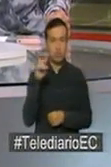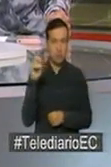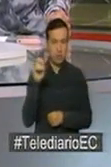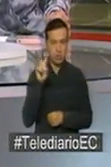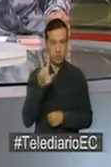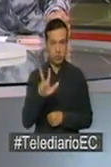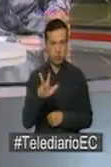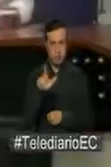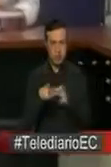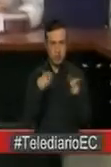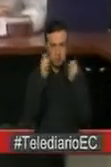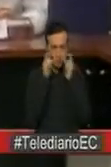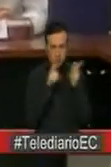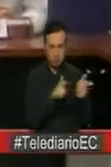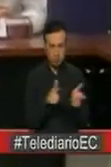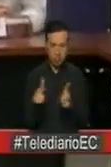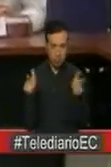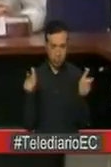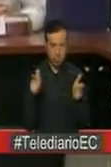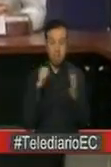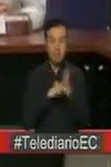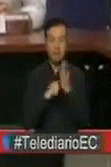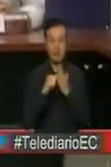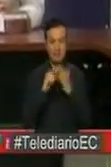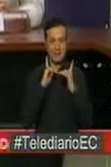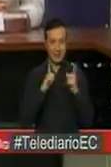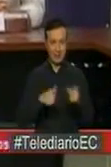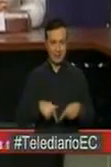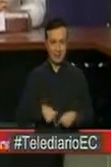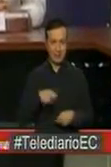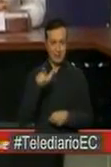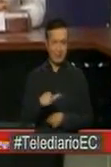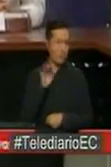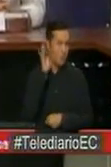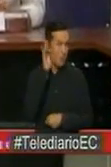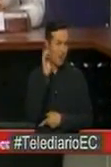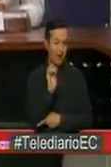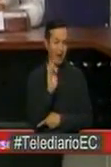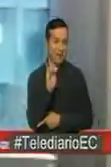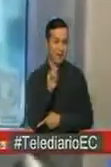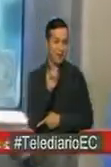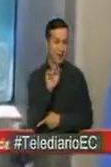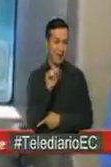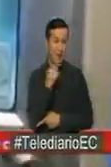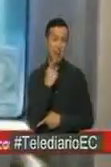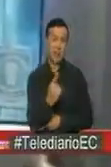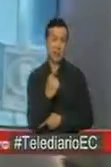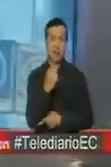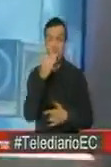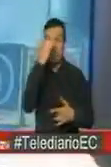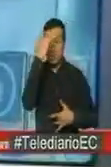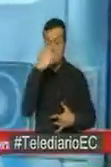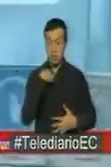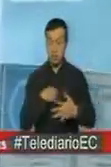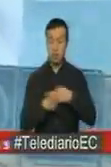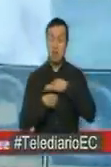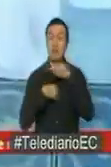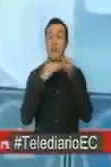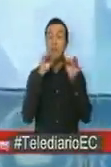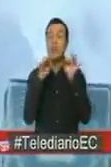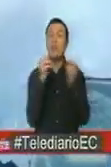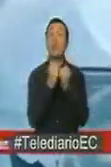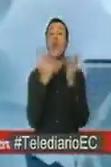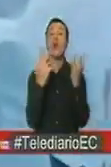203. La ministra de Salud, Catalina Andramuño, confirmó que los 19 casos positivos de